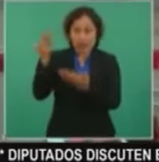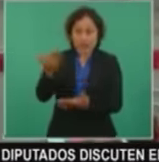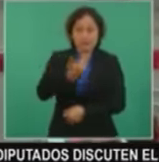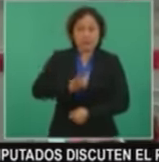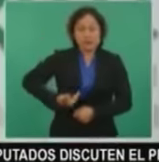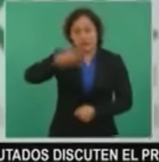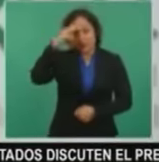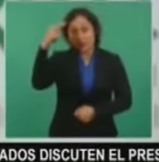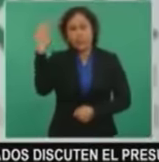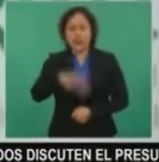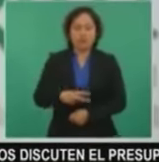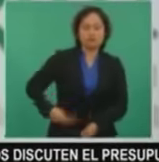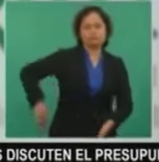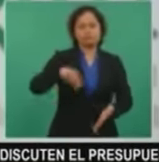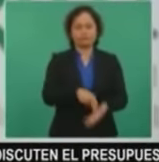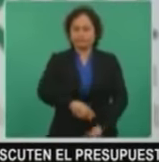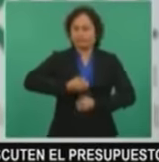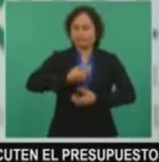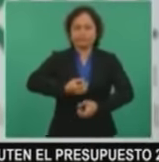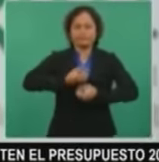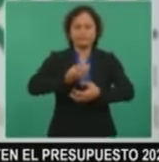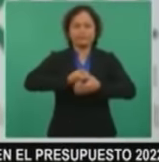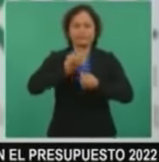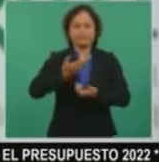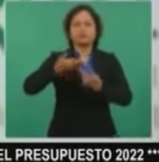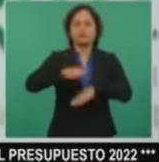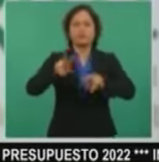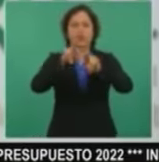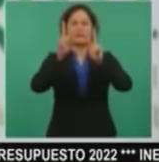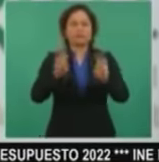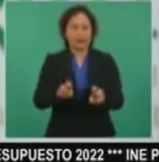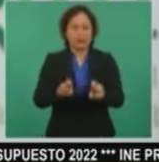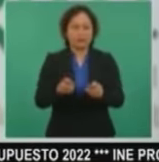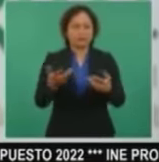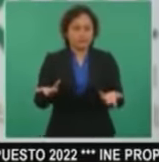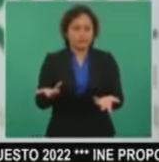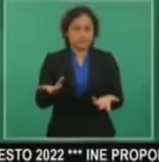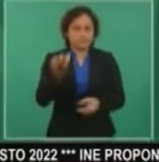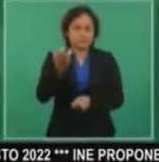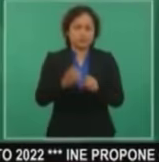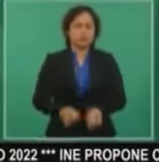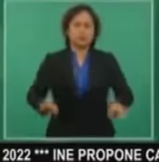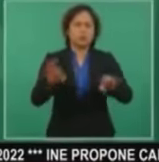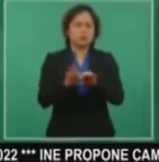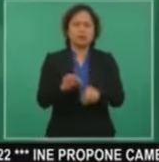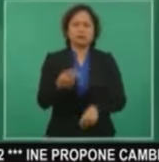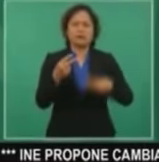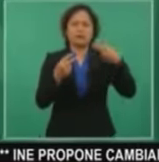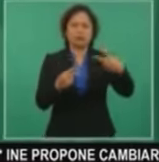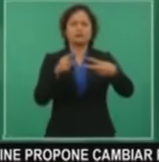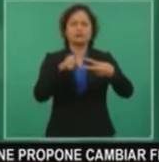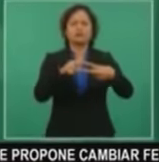propuesta de un plan de fraternidad y bienestar que el presidente de México, Andrés Manuel López Obrador, planteó